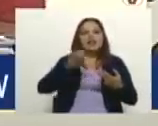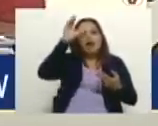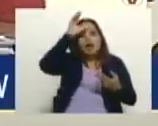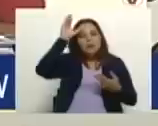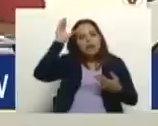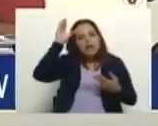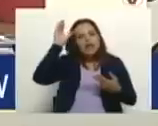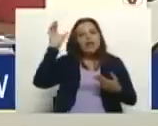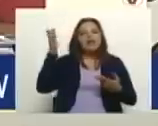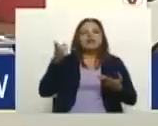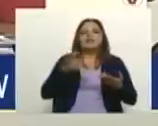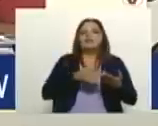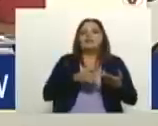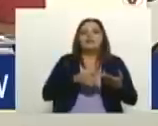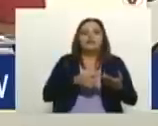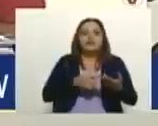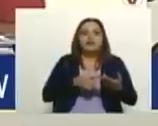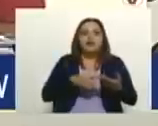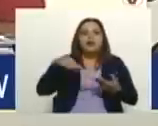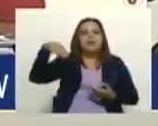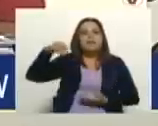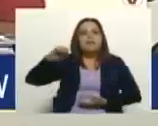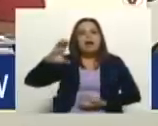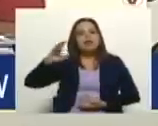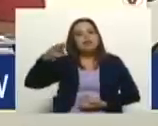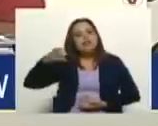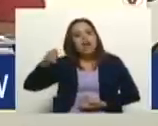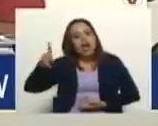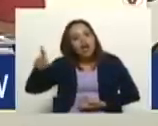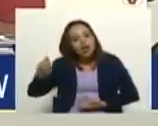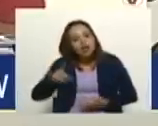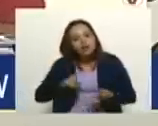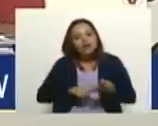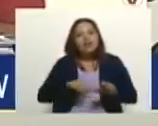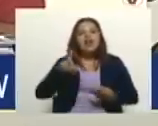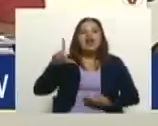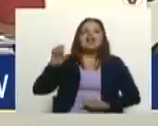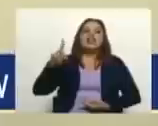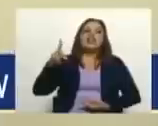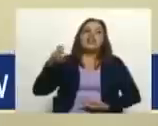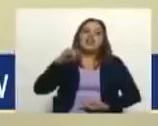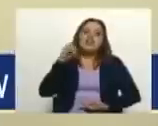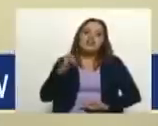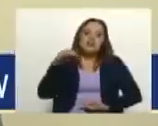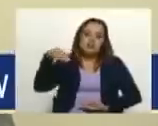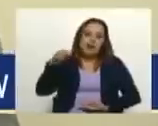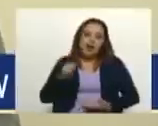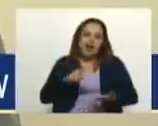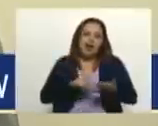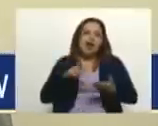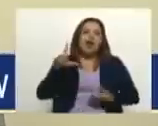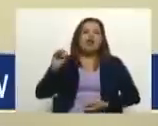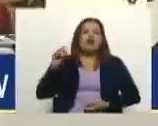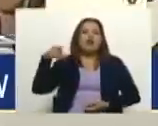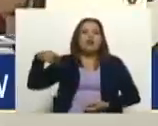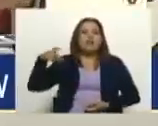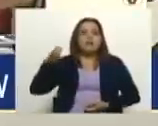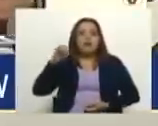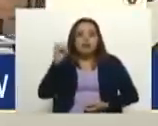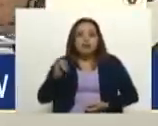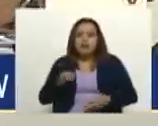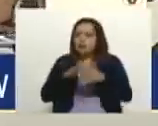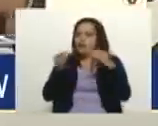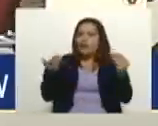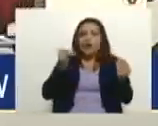los Ledesma, para los Machado, para los López, para todos ellos. Ahora tienen a